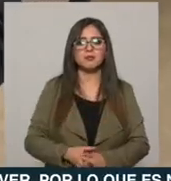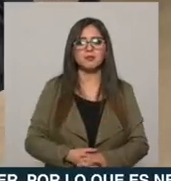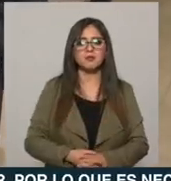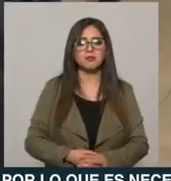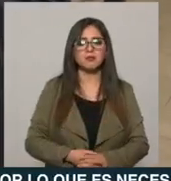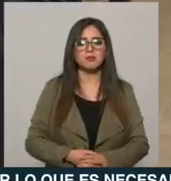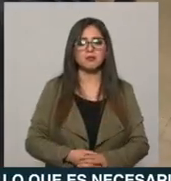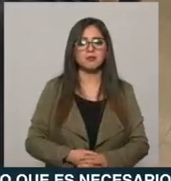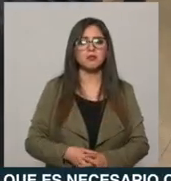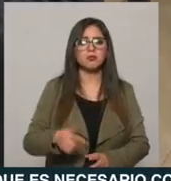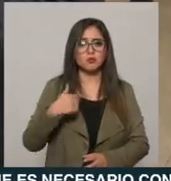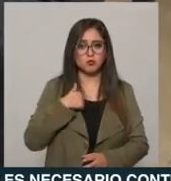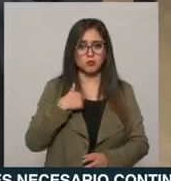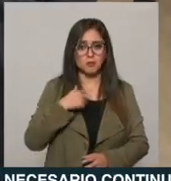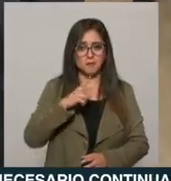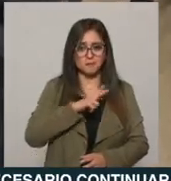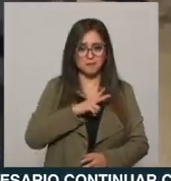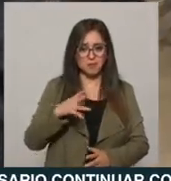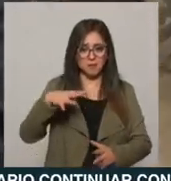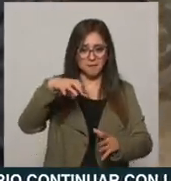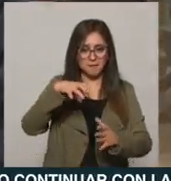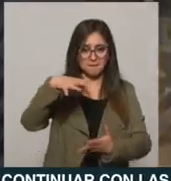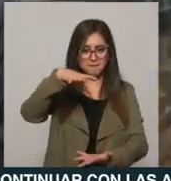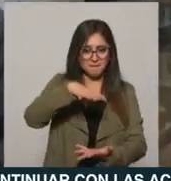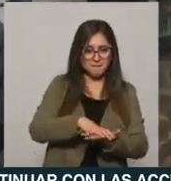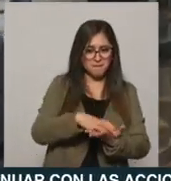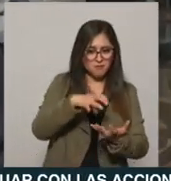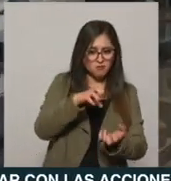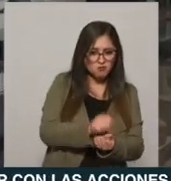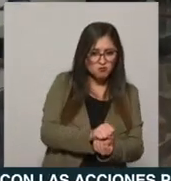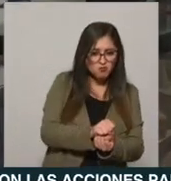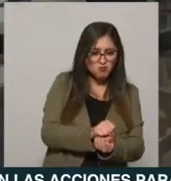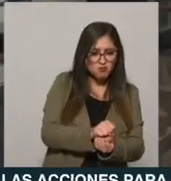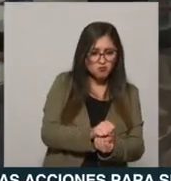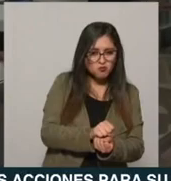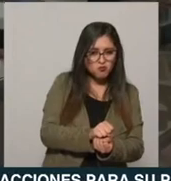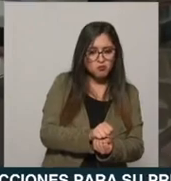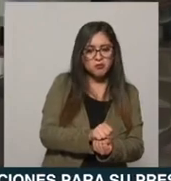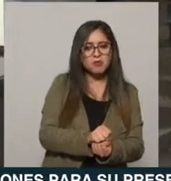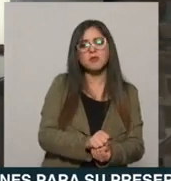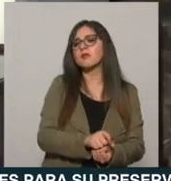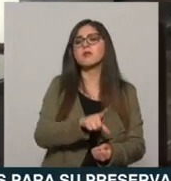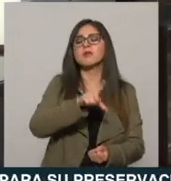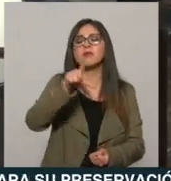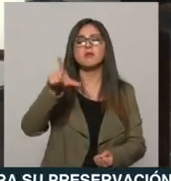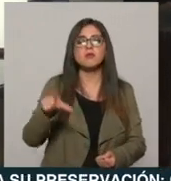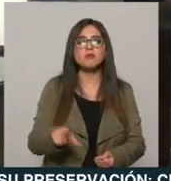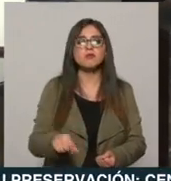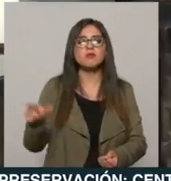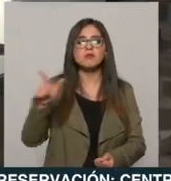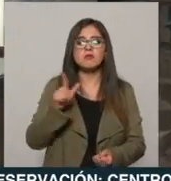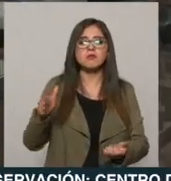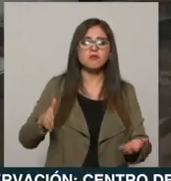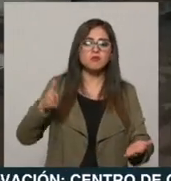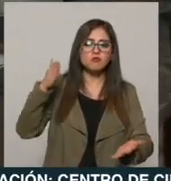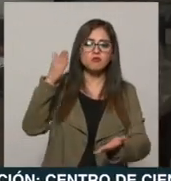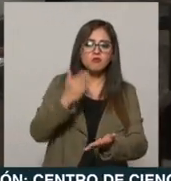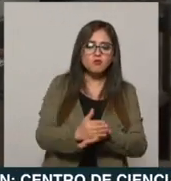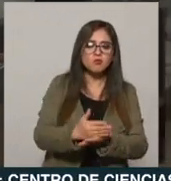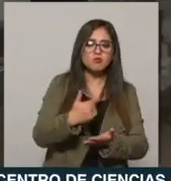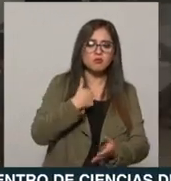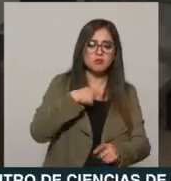Yo así los meto a mi maleta y así me los llevo. Y entonces, ¿qué pasa? Yo cuando llego al destino, nada más lo